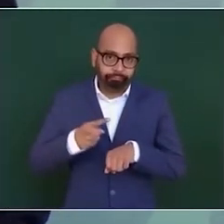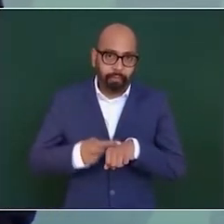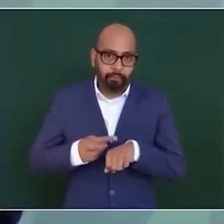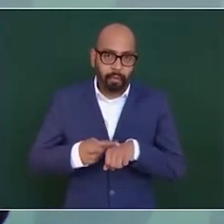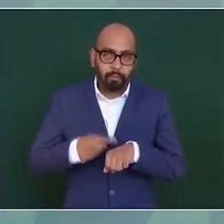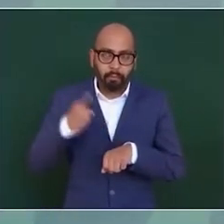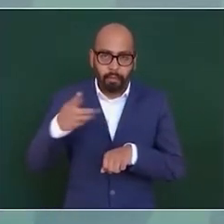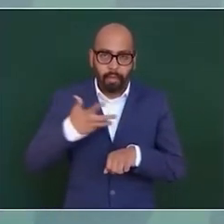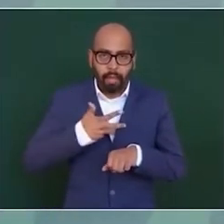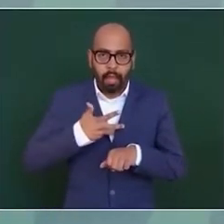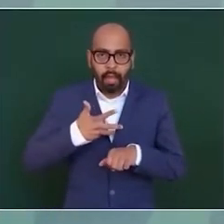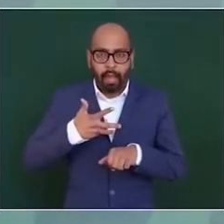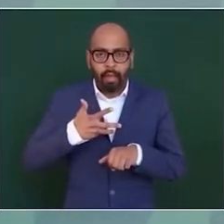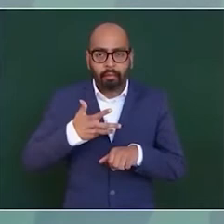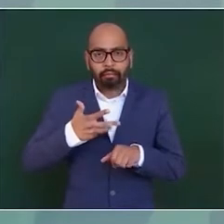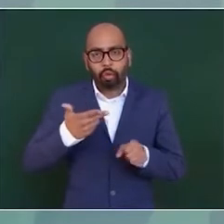hospital